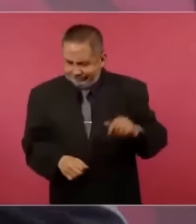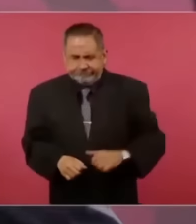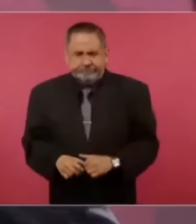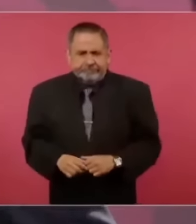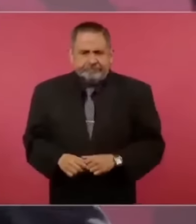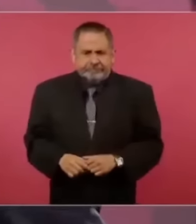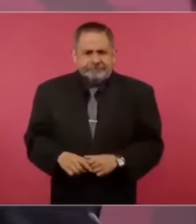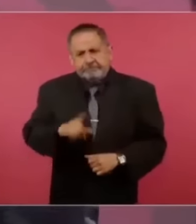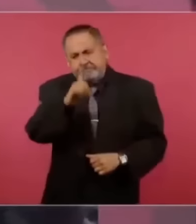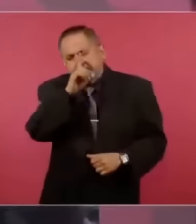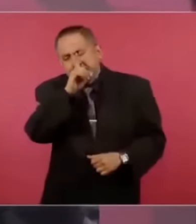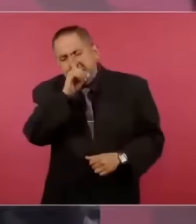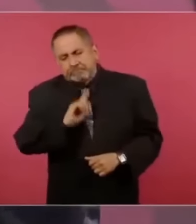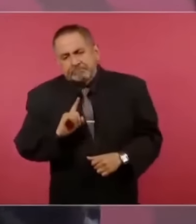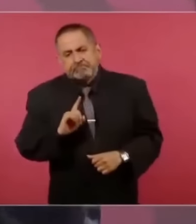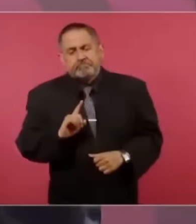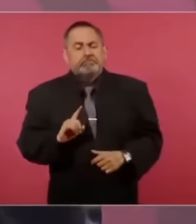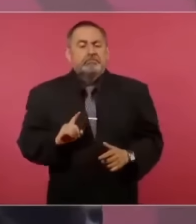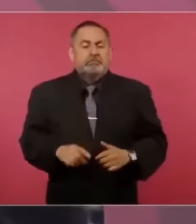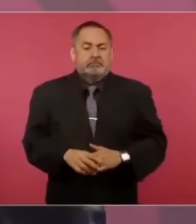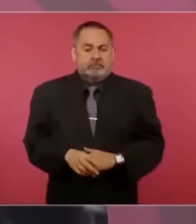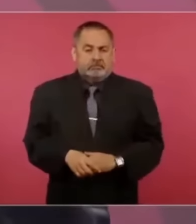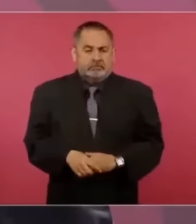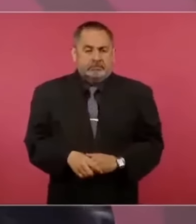lo cual es mentira.